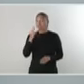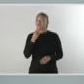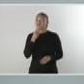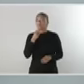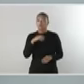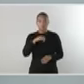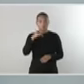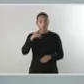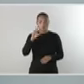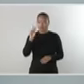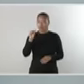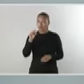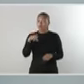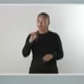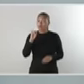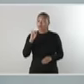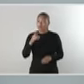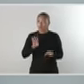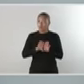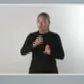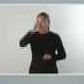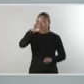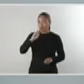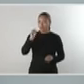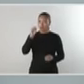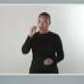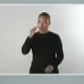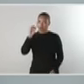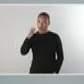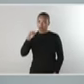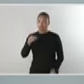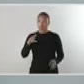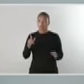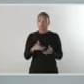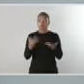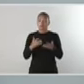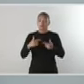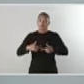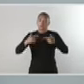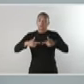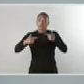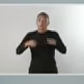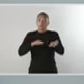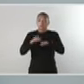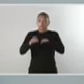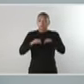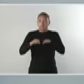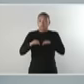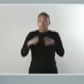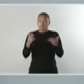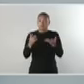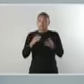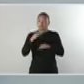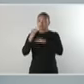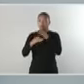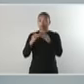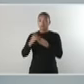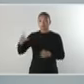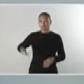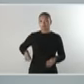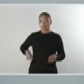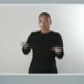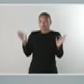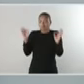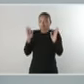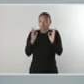los patrones del sistema generaré un programa de trabajo que permita a las instituciones gubernamentales acercar a